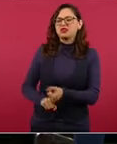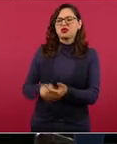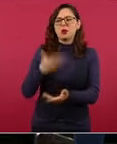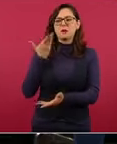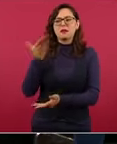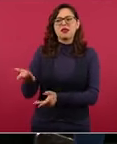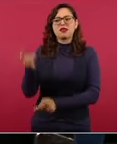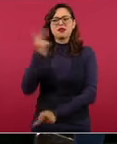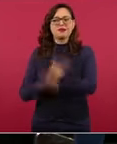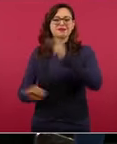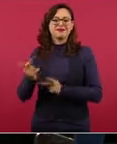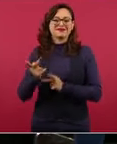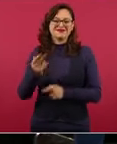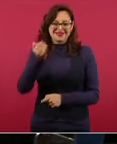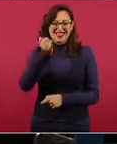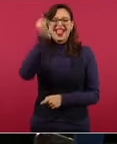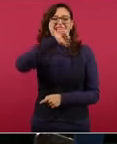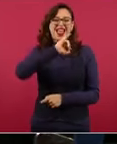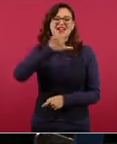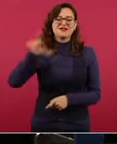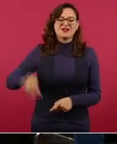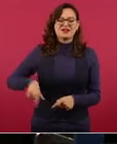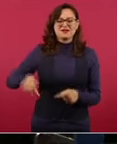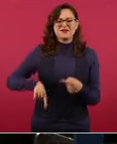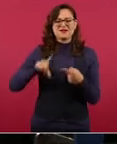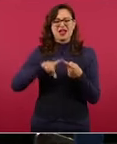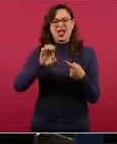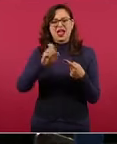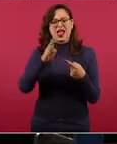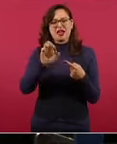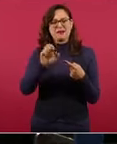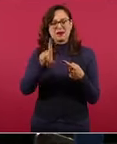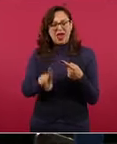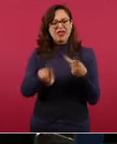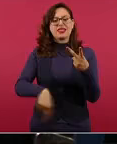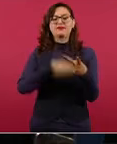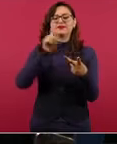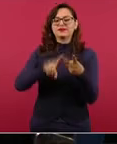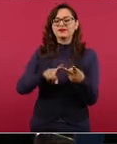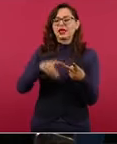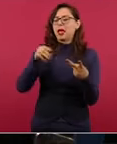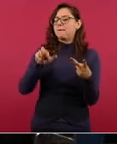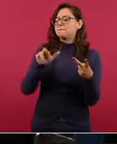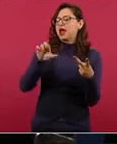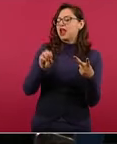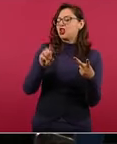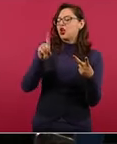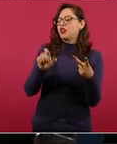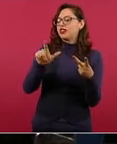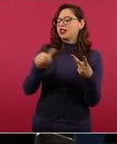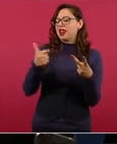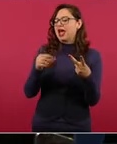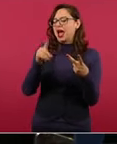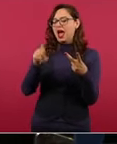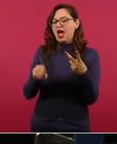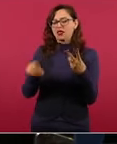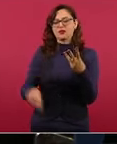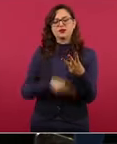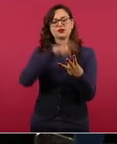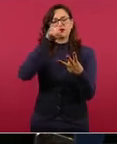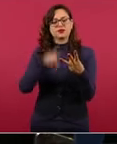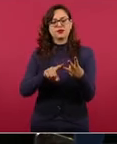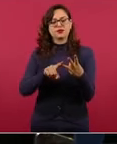era el entonces jefe de gobierno marcelo ebrard casaubón el director de finanzas mario delgado es el director general de administración